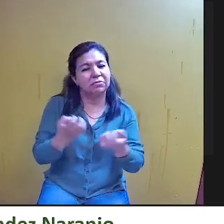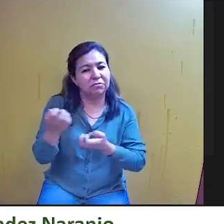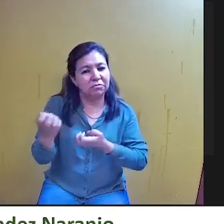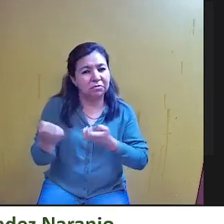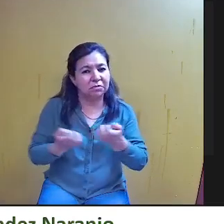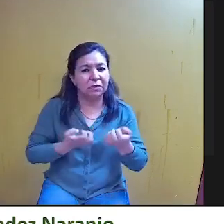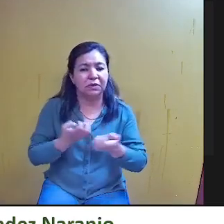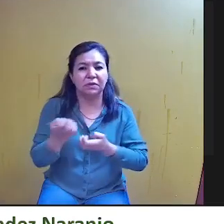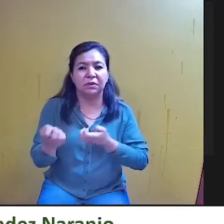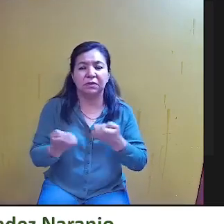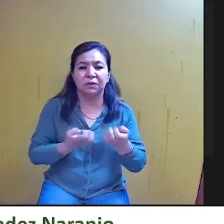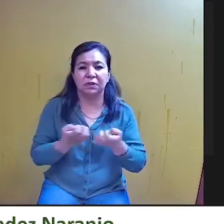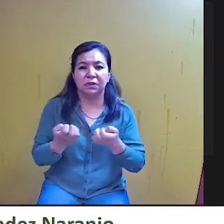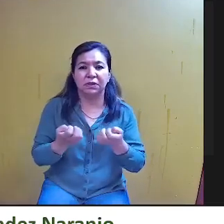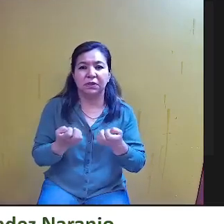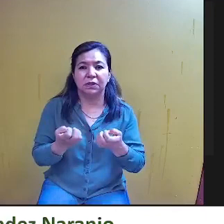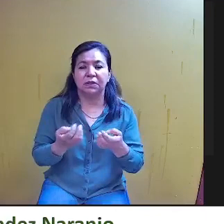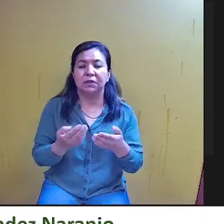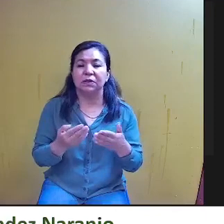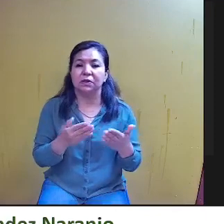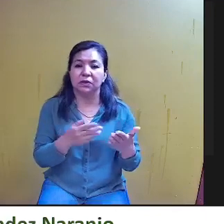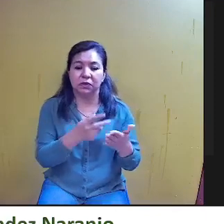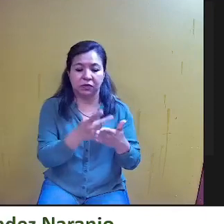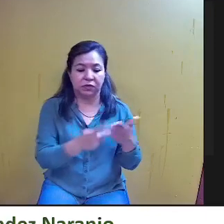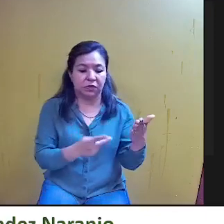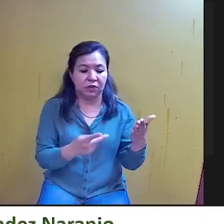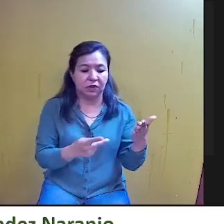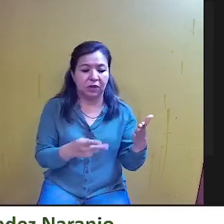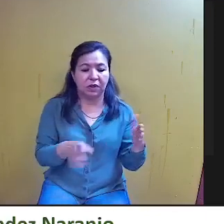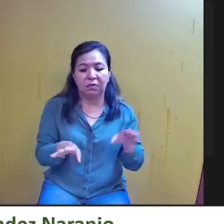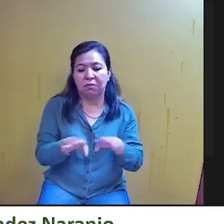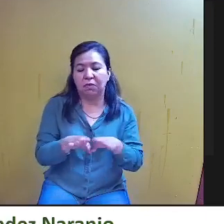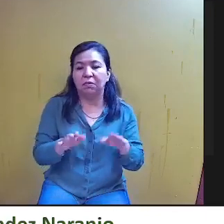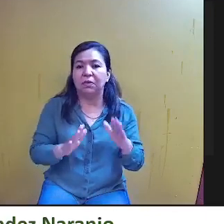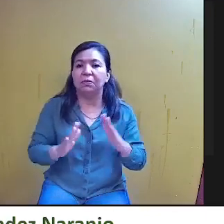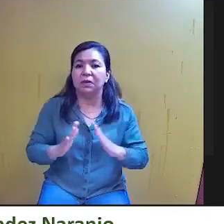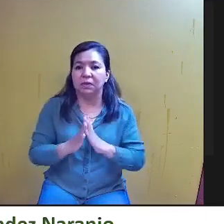humanos y restrictiva en cuanto al ejercicio de los mismos.